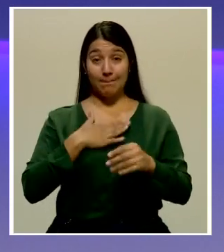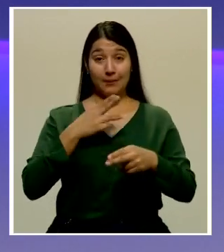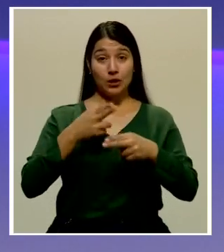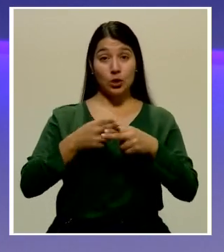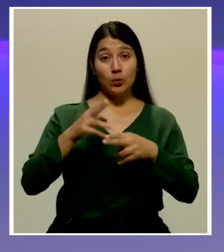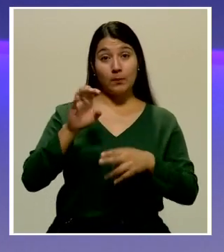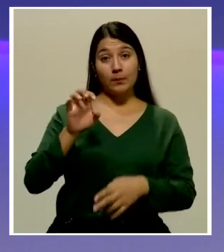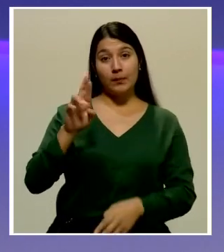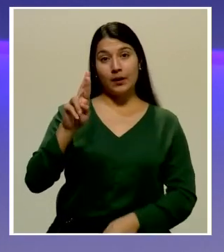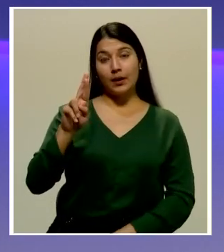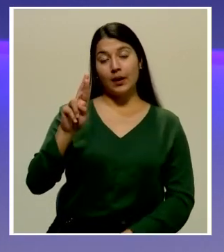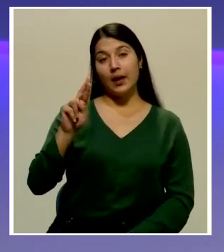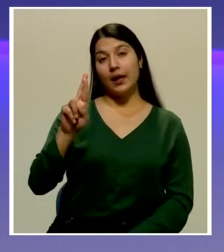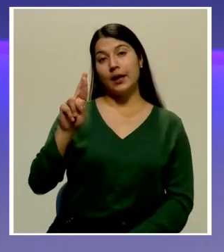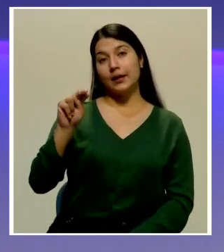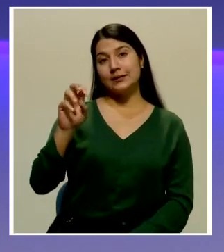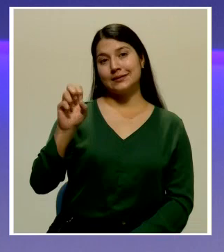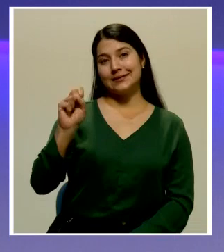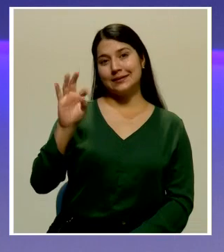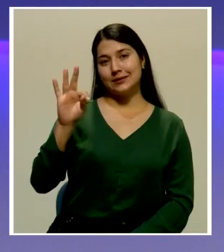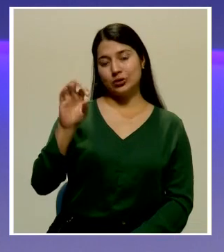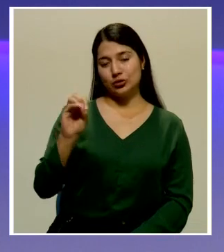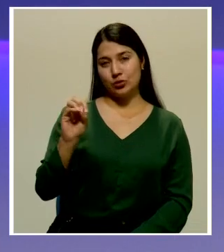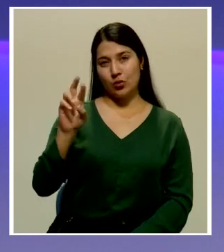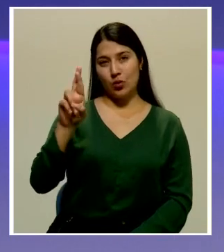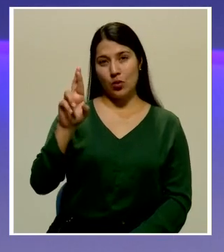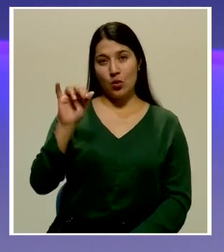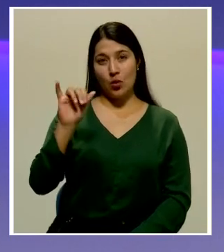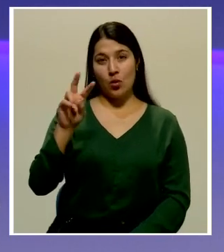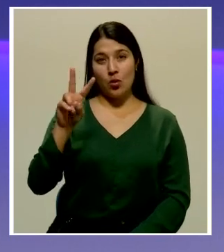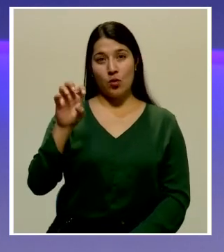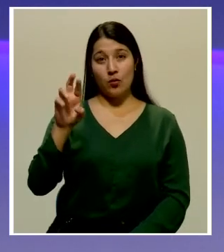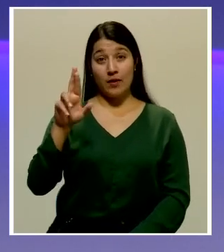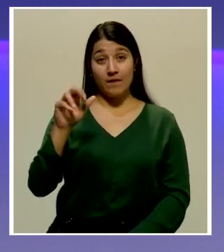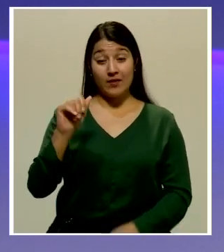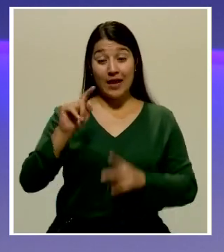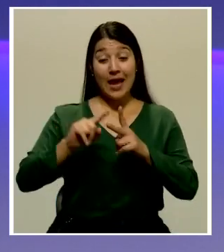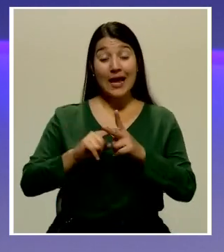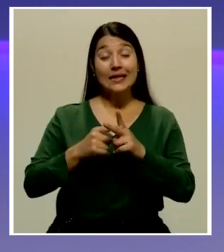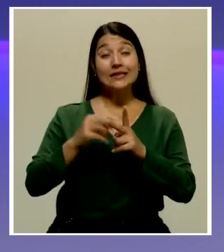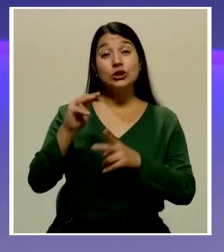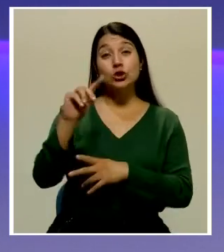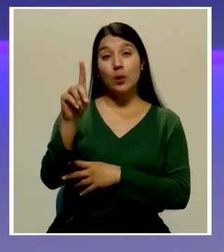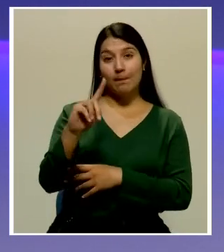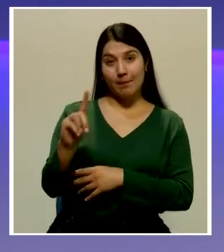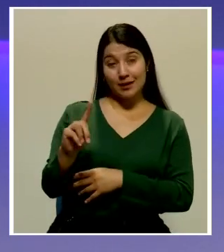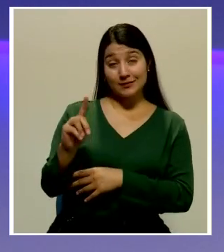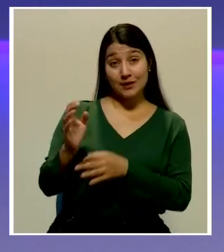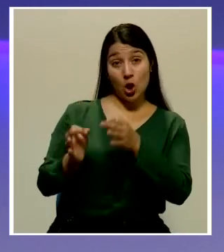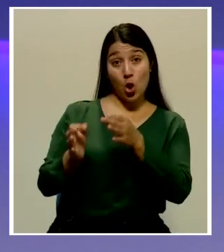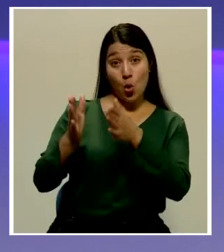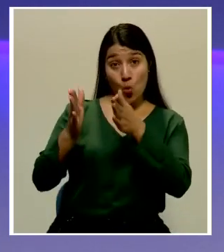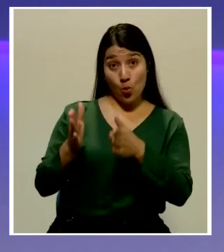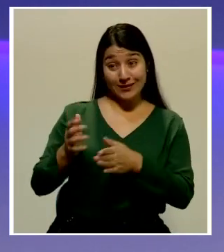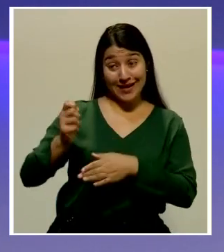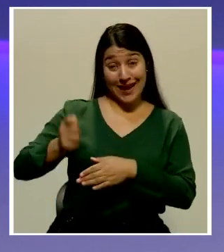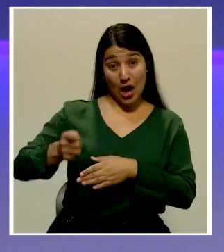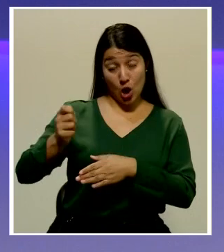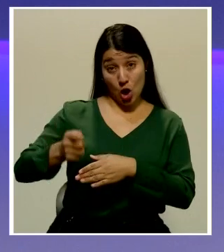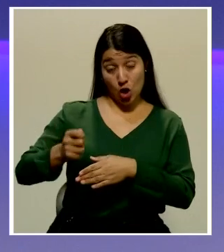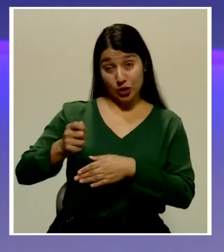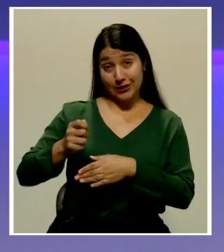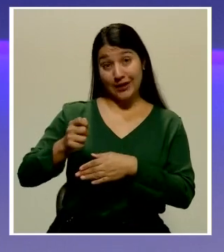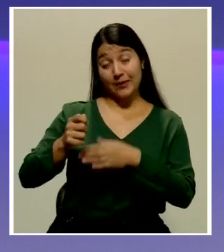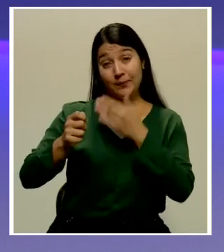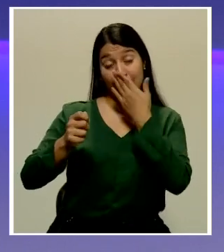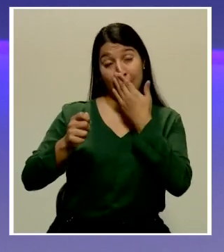Rivera. A principios de marzo, los jueces de la Corte Penal Internacional en La Haya dieron luz verde